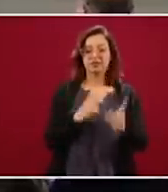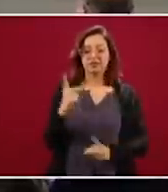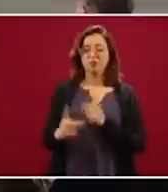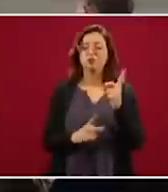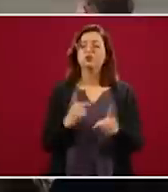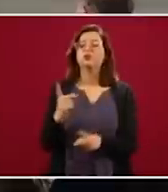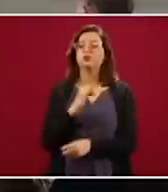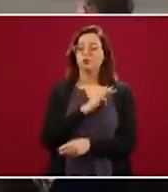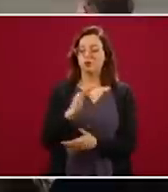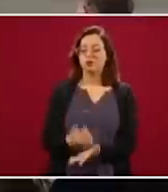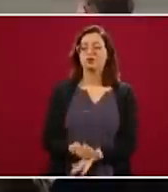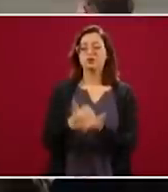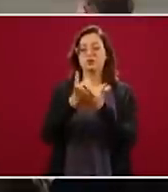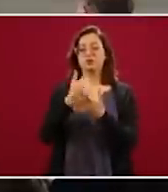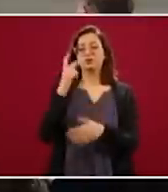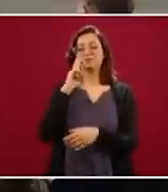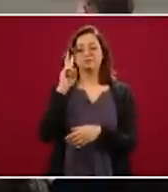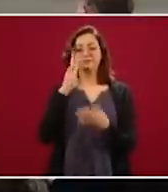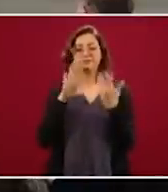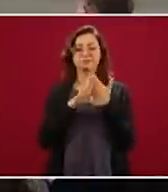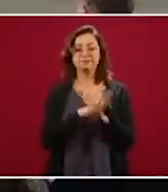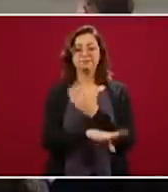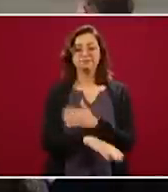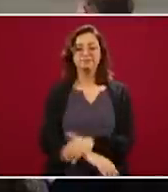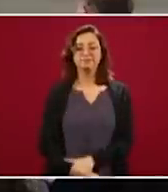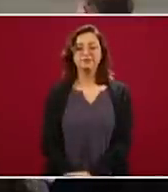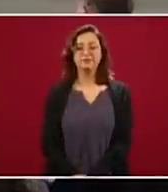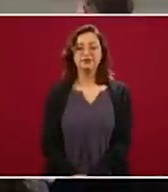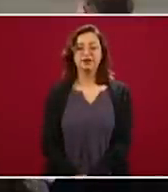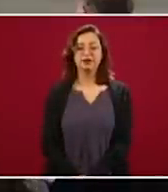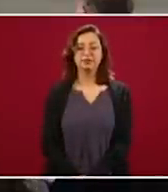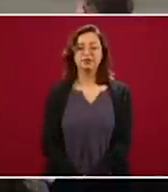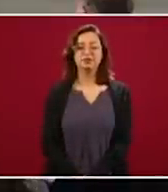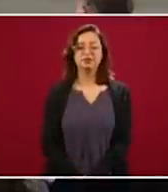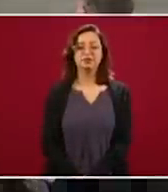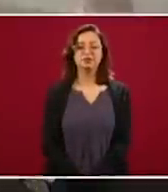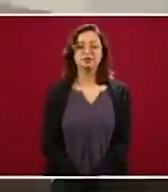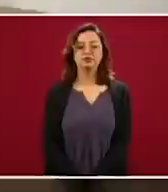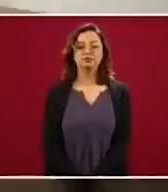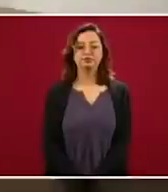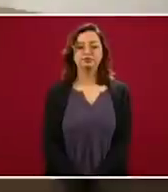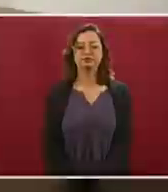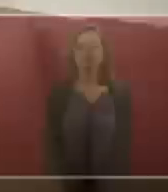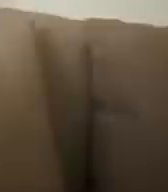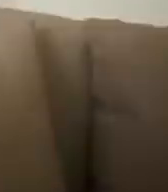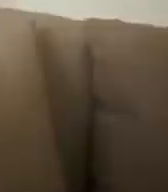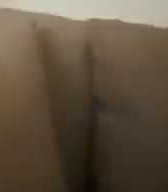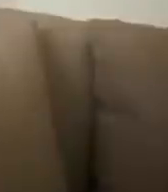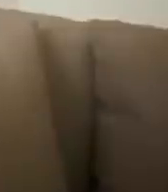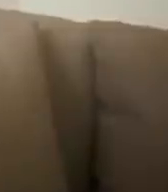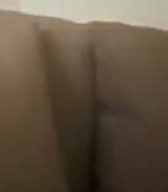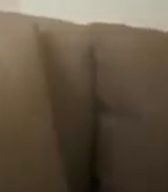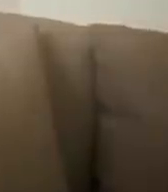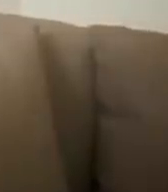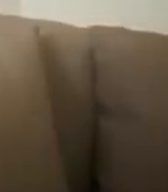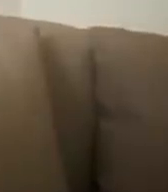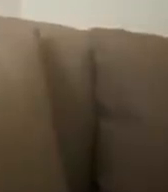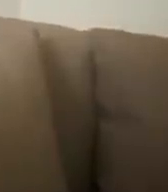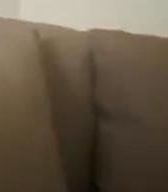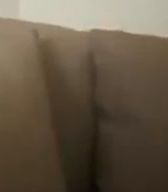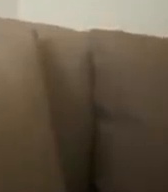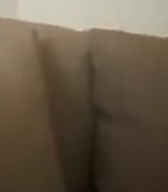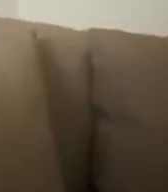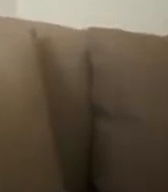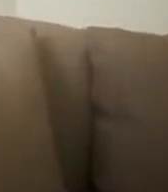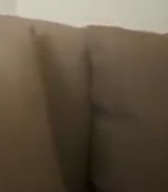opción frente a las adicciones. Las adicciones pueden ser el otro rival a vencer, pero un verdadero atleta puede superar